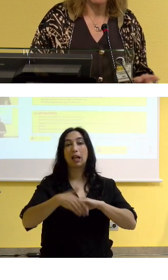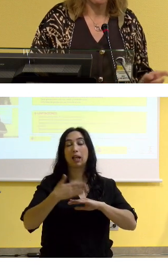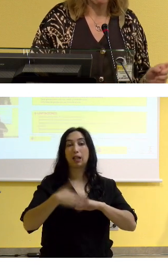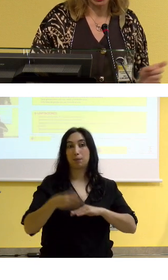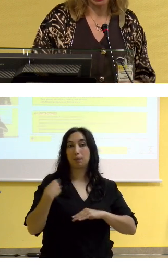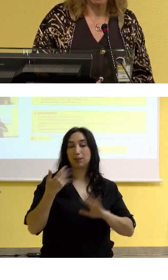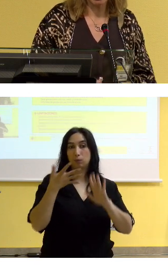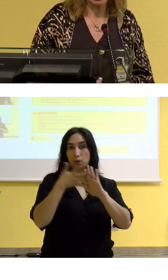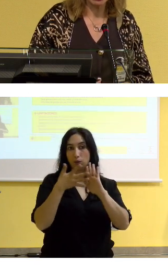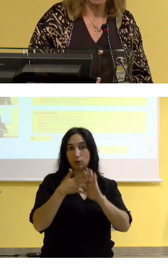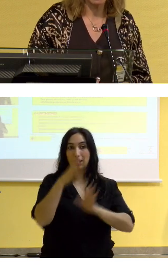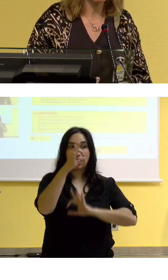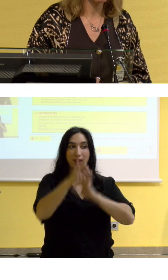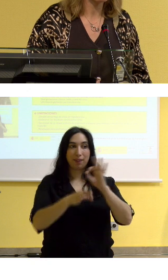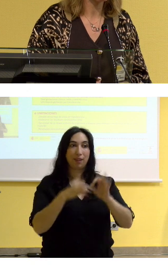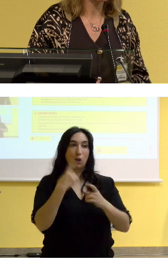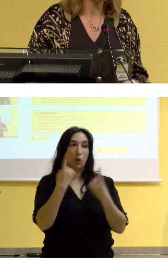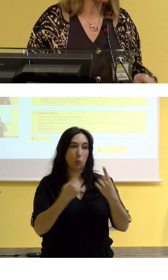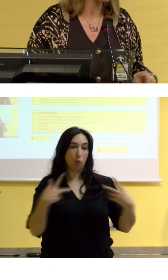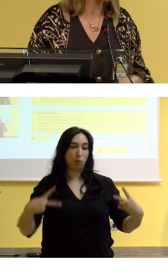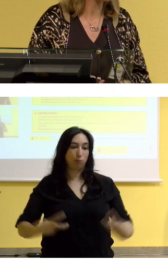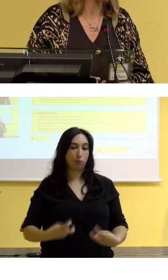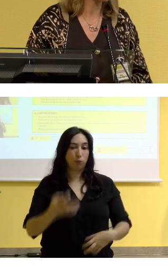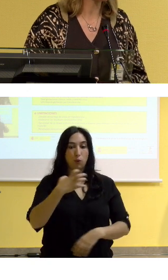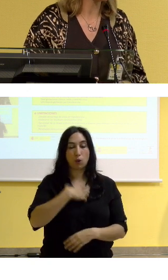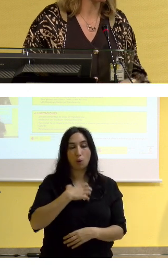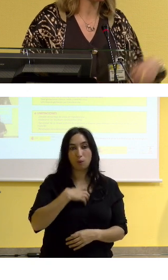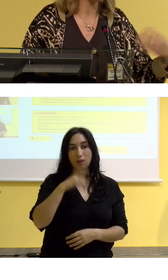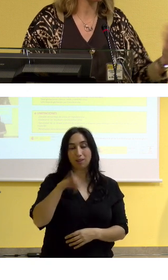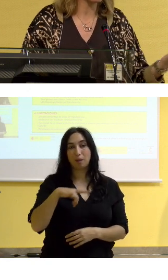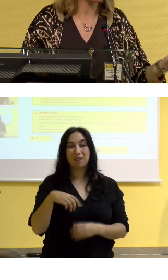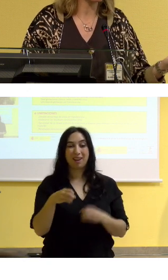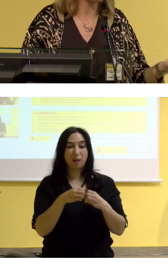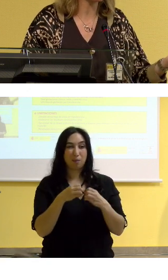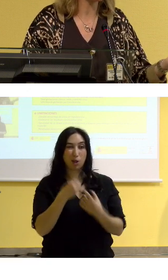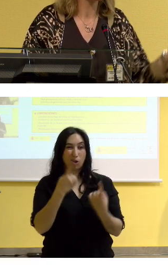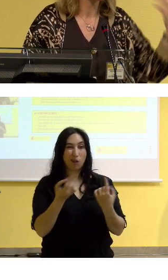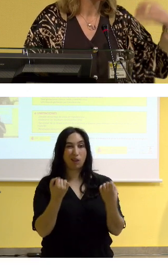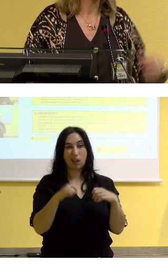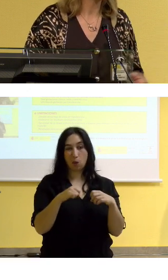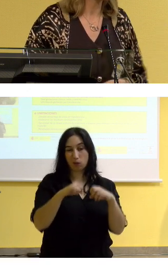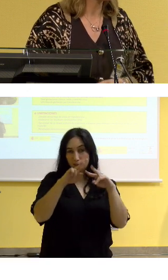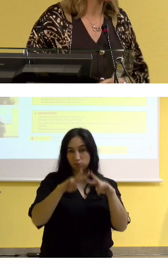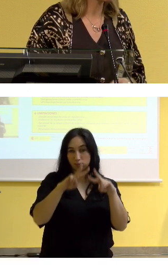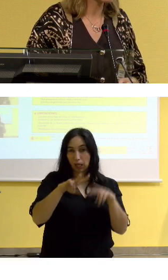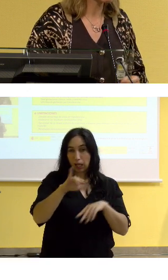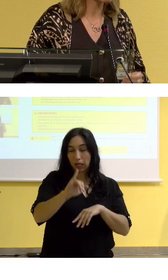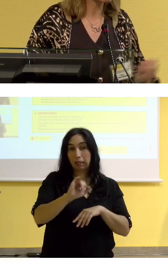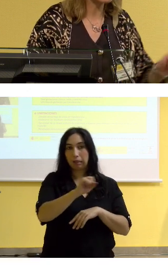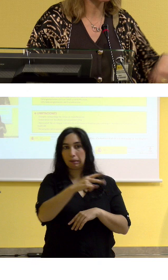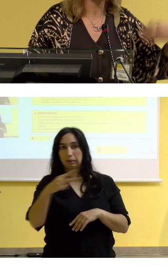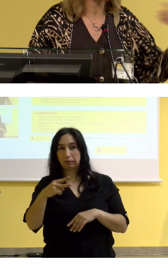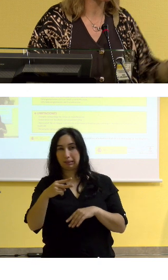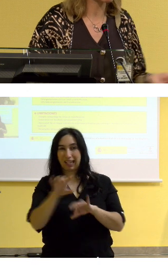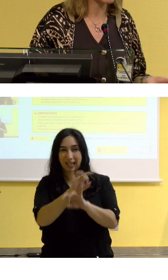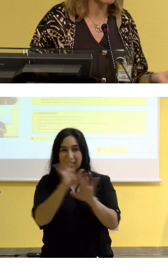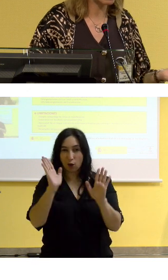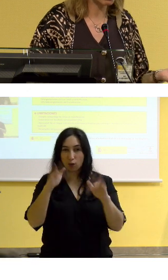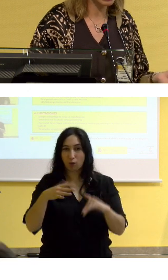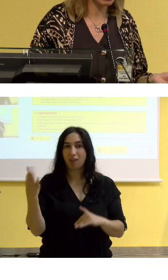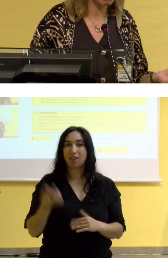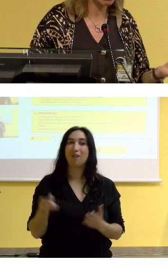os contaba, que hay ciclos sin transferencia, que a veces esos embriones, a pesar de que les analicen, no tienen un resultado concluyente y hay que